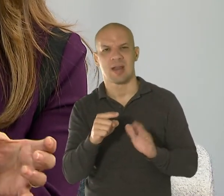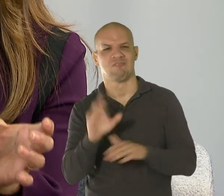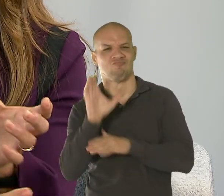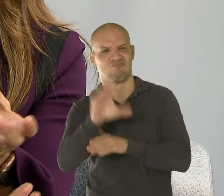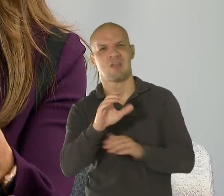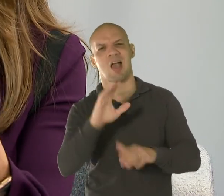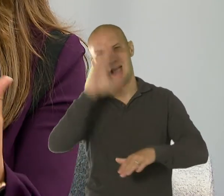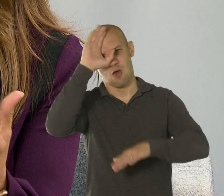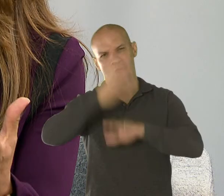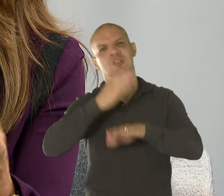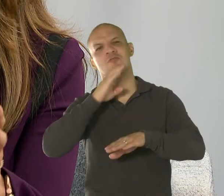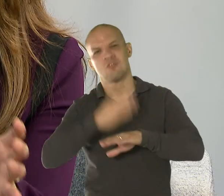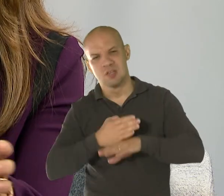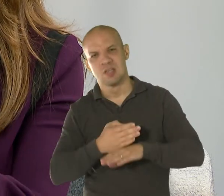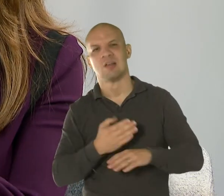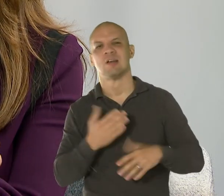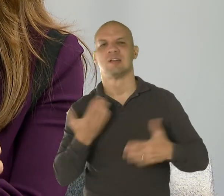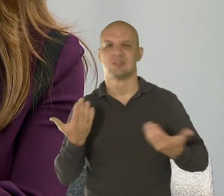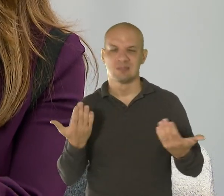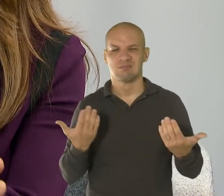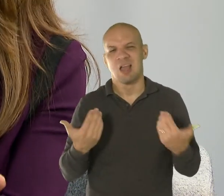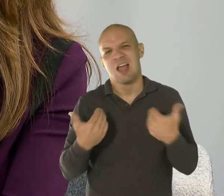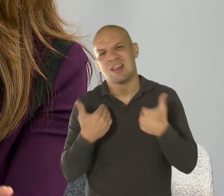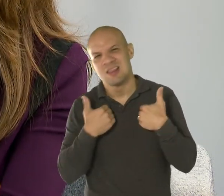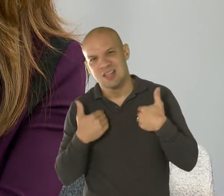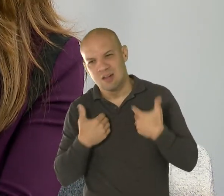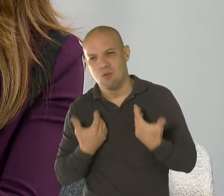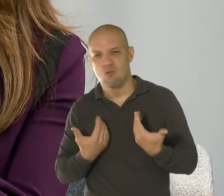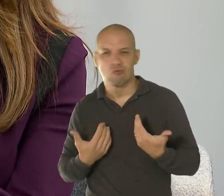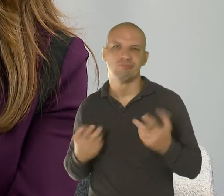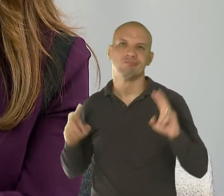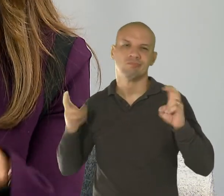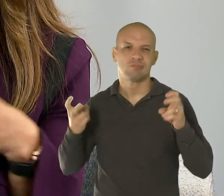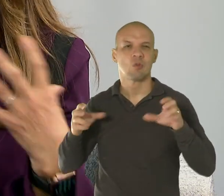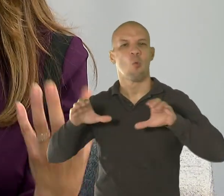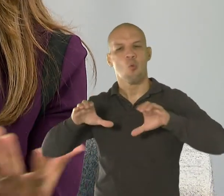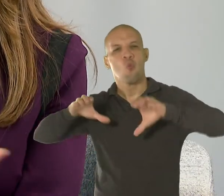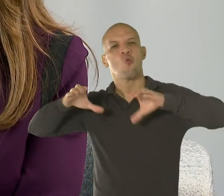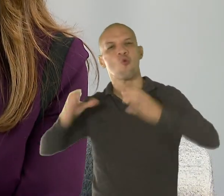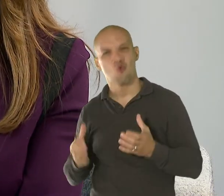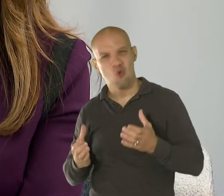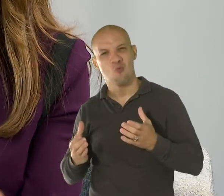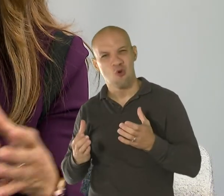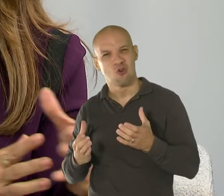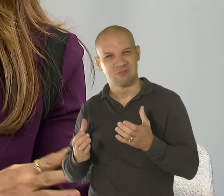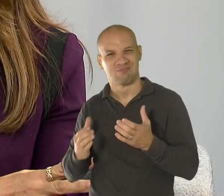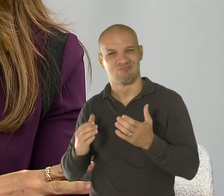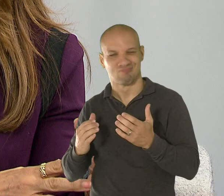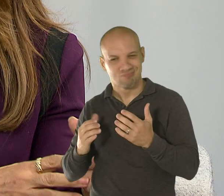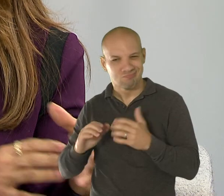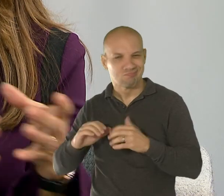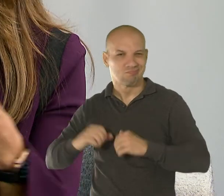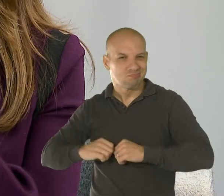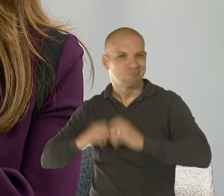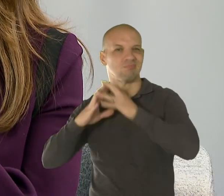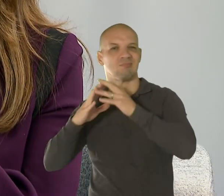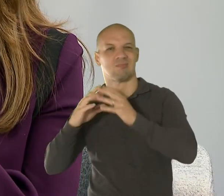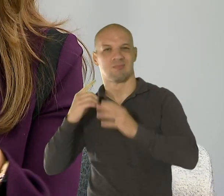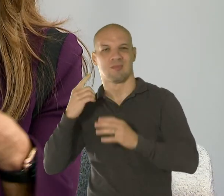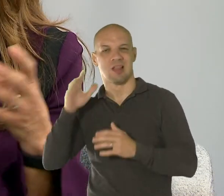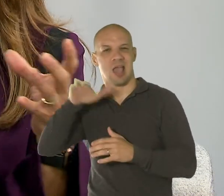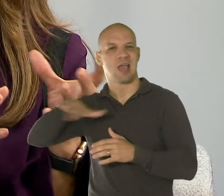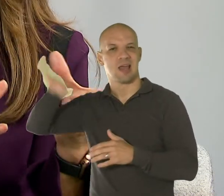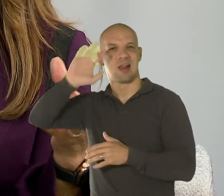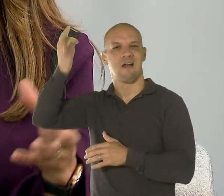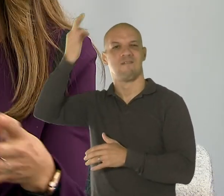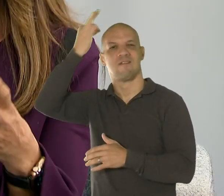Hay incipientemente, ¿verdad?, un task force que se está creando para trabajar con todo esto. A nivel de la Fiscalía Federal, con otras agencias